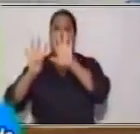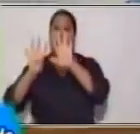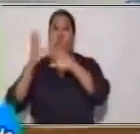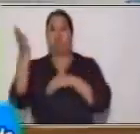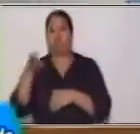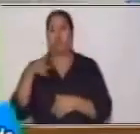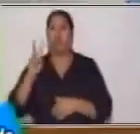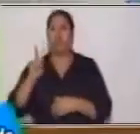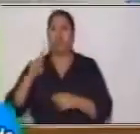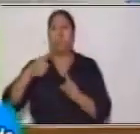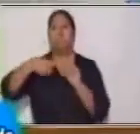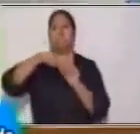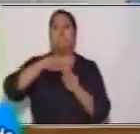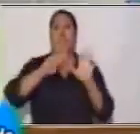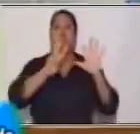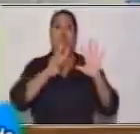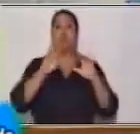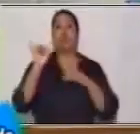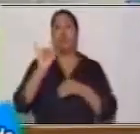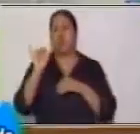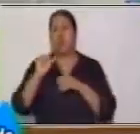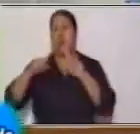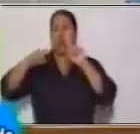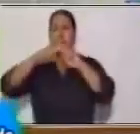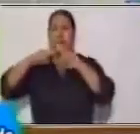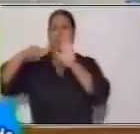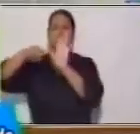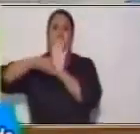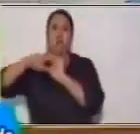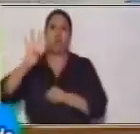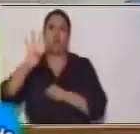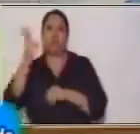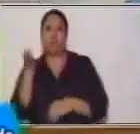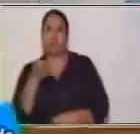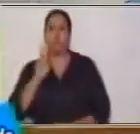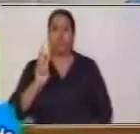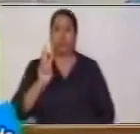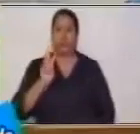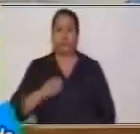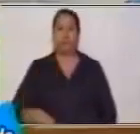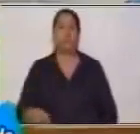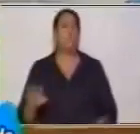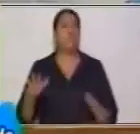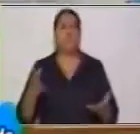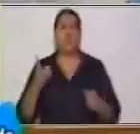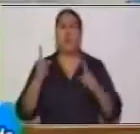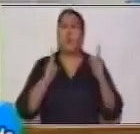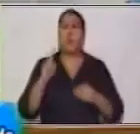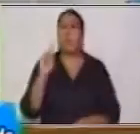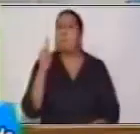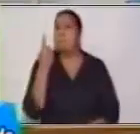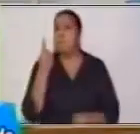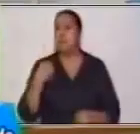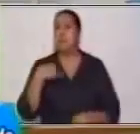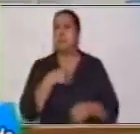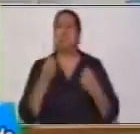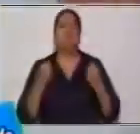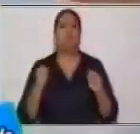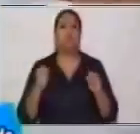igual a x menos 4 partido 3. ¿Qué es lo primero que nosotros debemos de